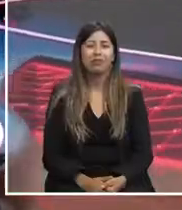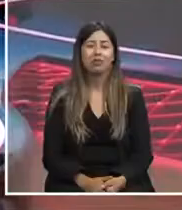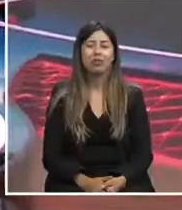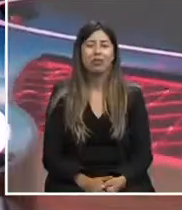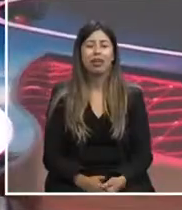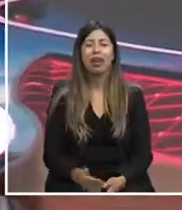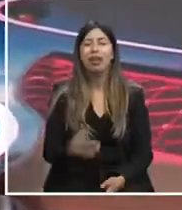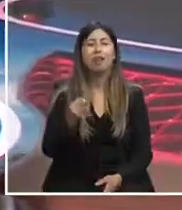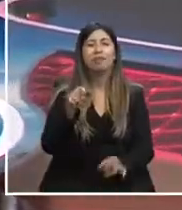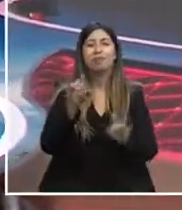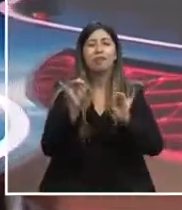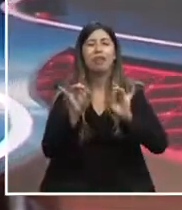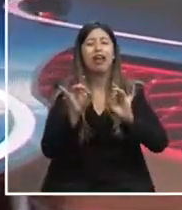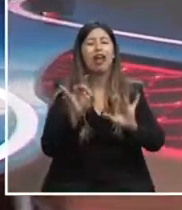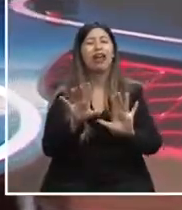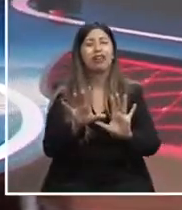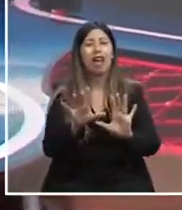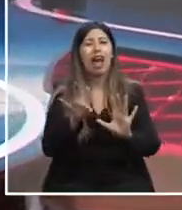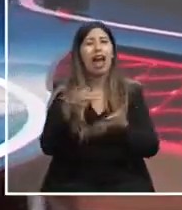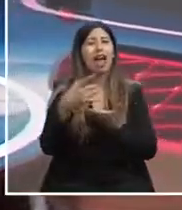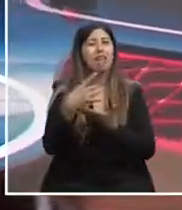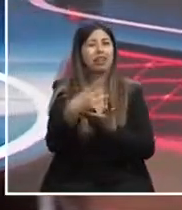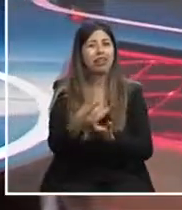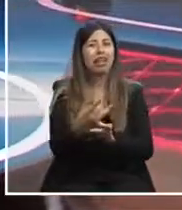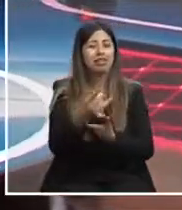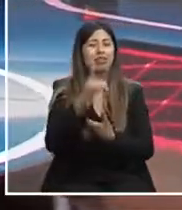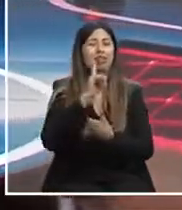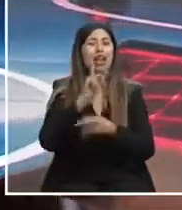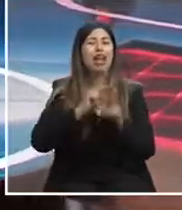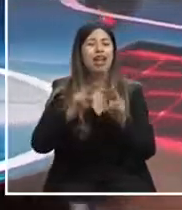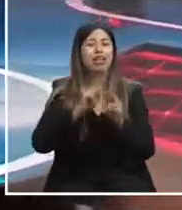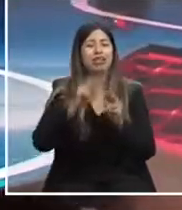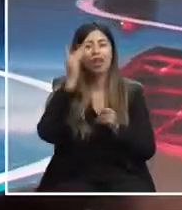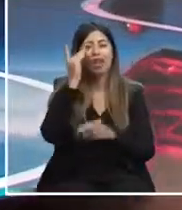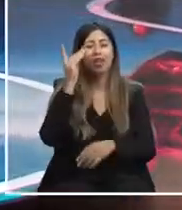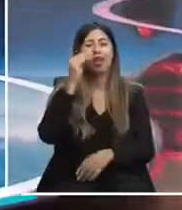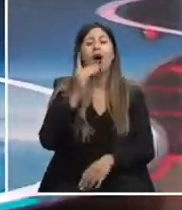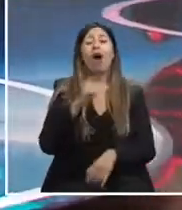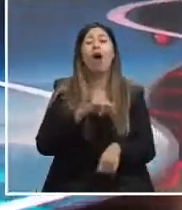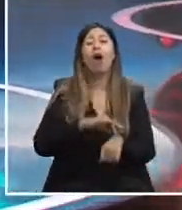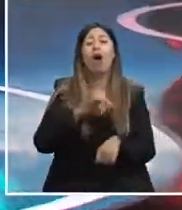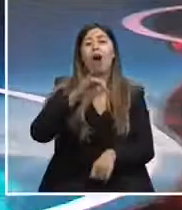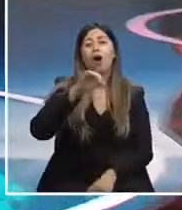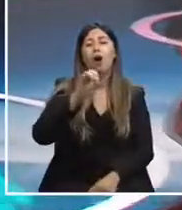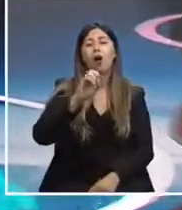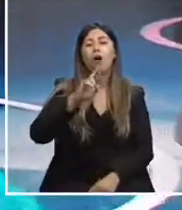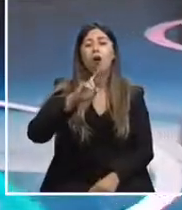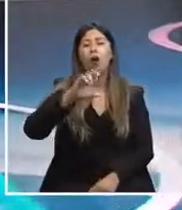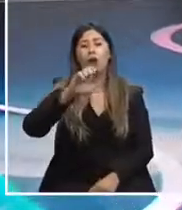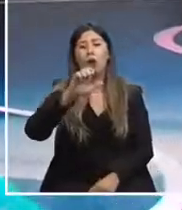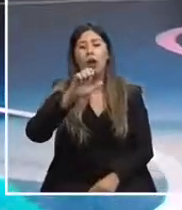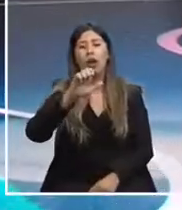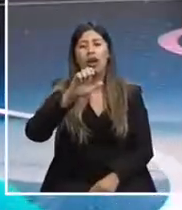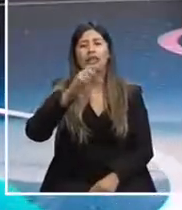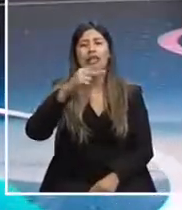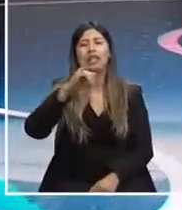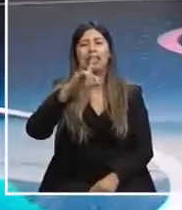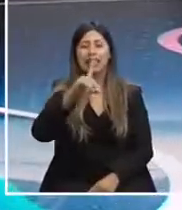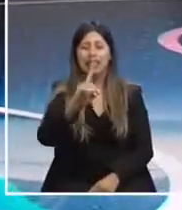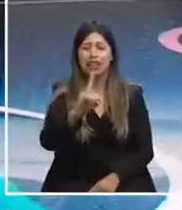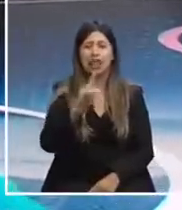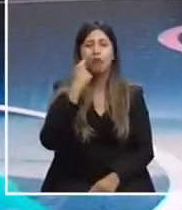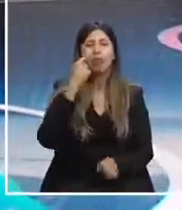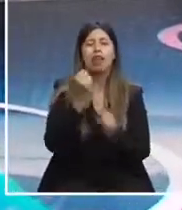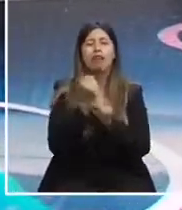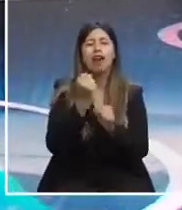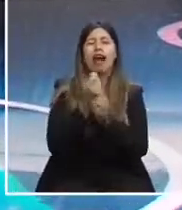Esa fue la invitación que nos hizo la doctora Gunhild Stordalen para trabajar en conjunto una alimentación más